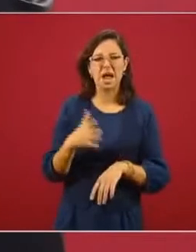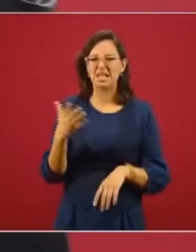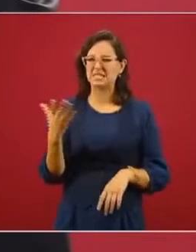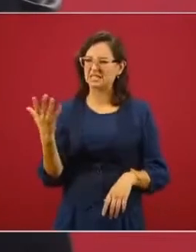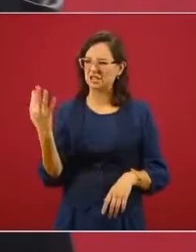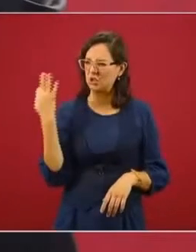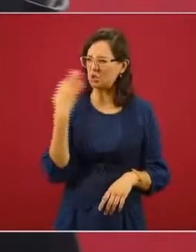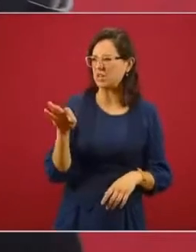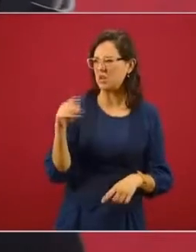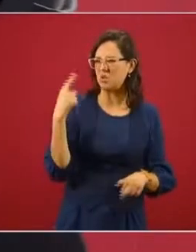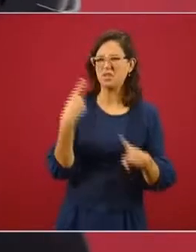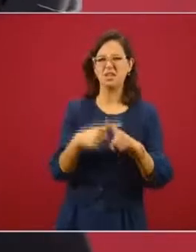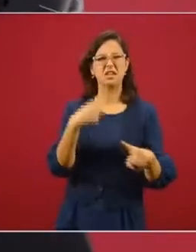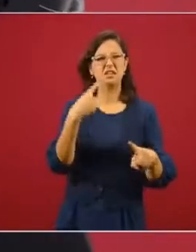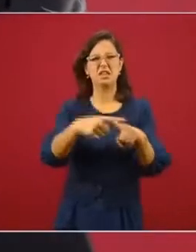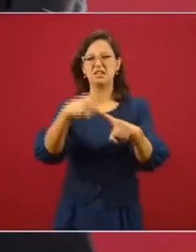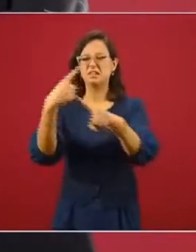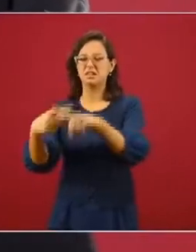malcriado?